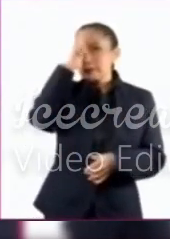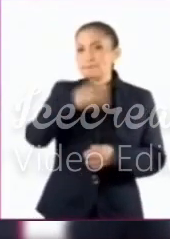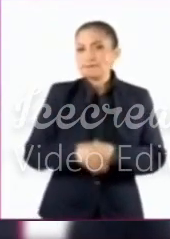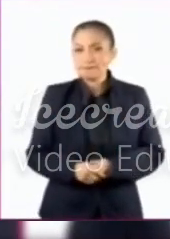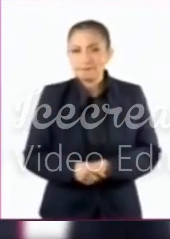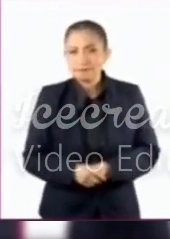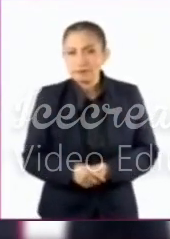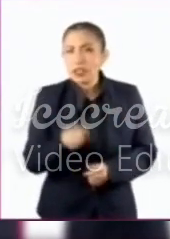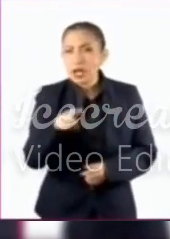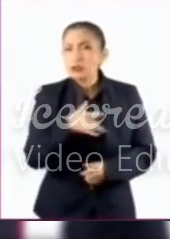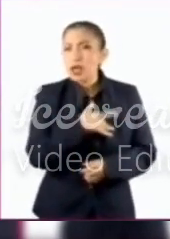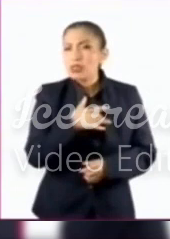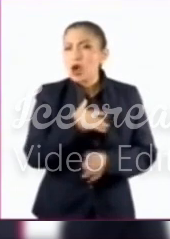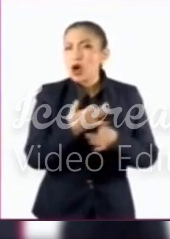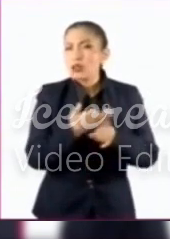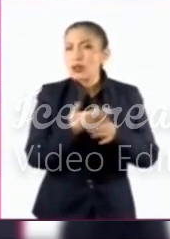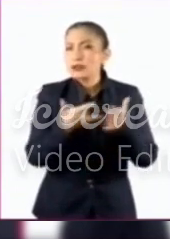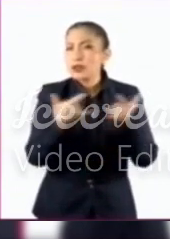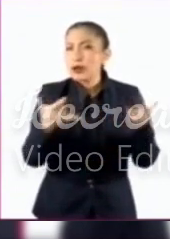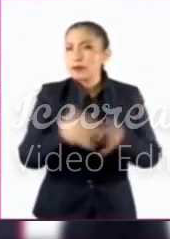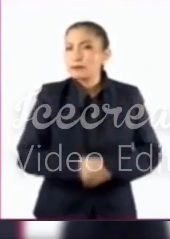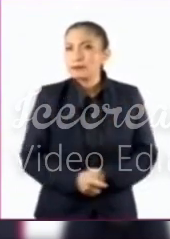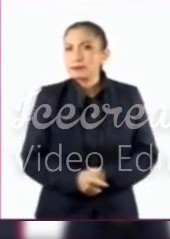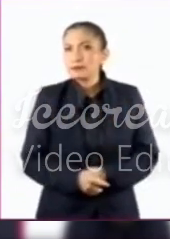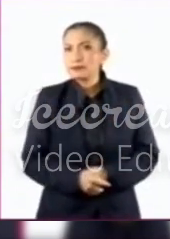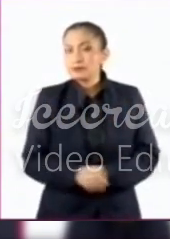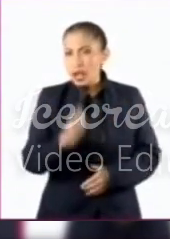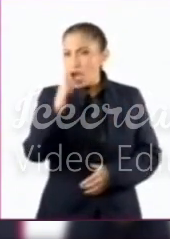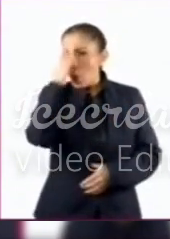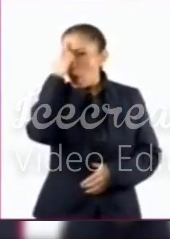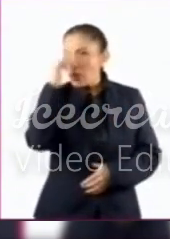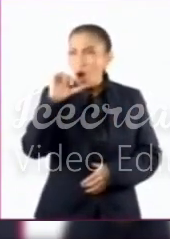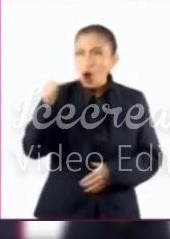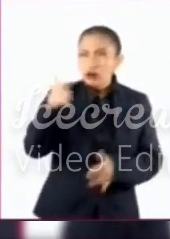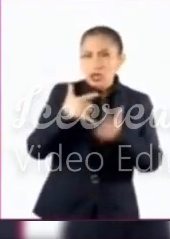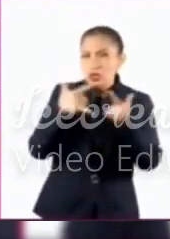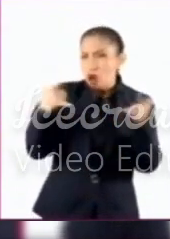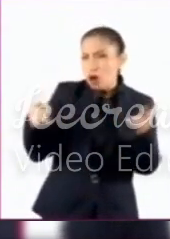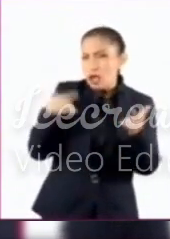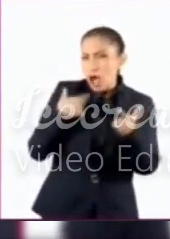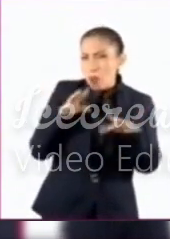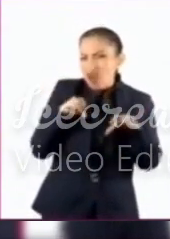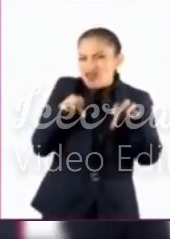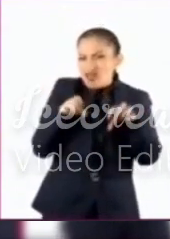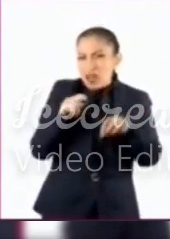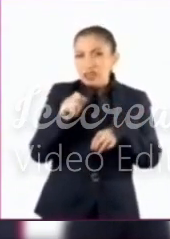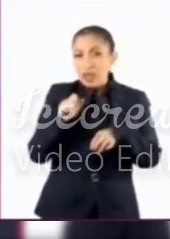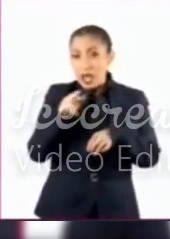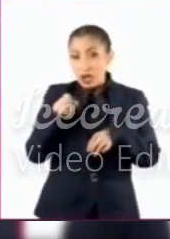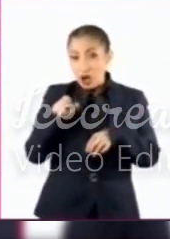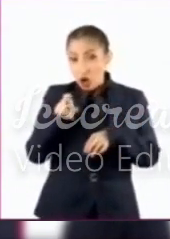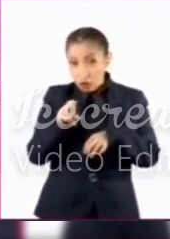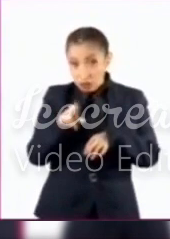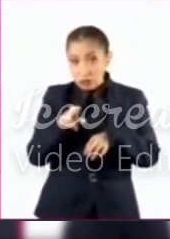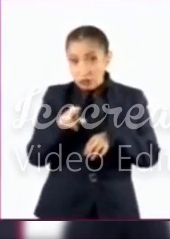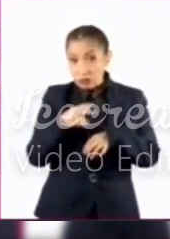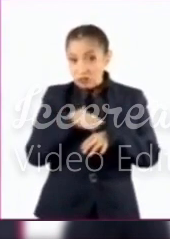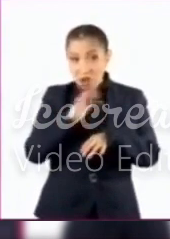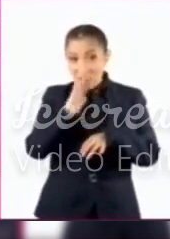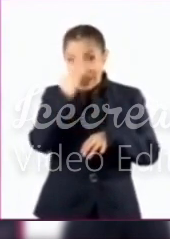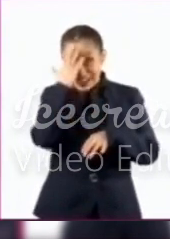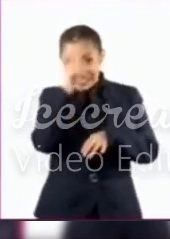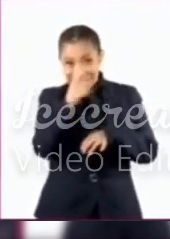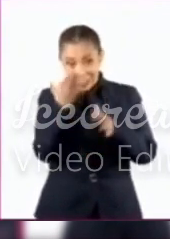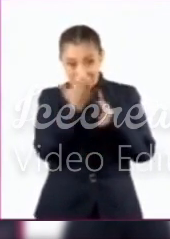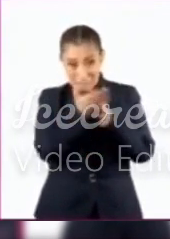Reflexionemos. ¿Qué les hizo sentir la narración? ¿Recuerdan algún cuento de terror en específico? Si es que no reconocieron